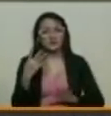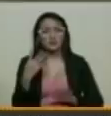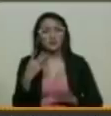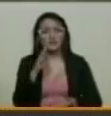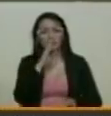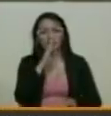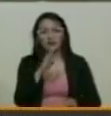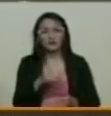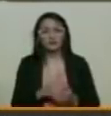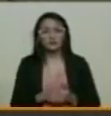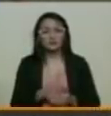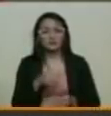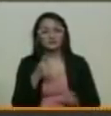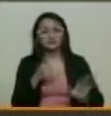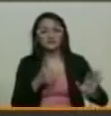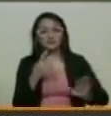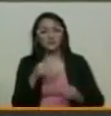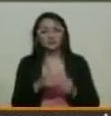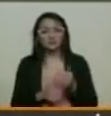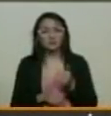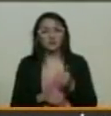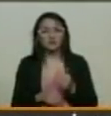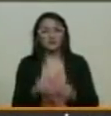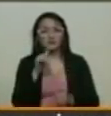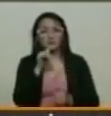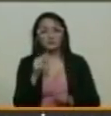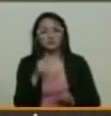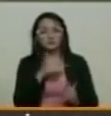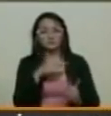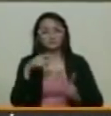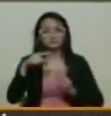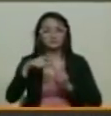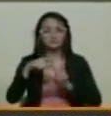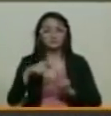directos y 69 suplentes. Con esta información devolvemos el pase a los estudios. Adelante.